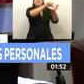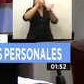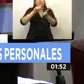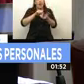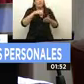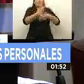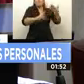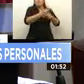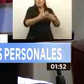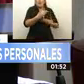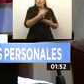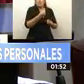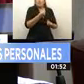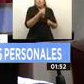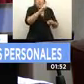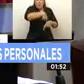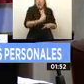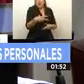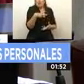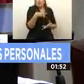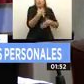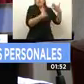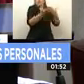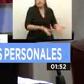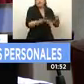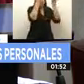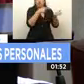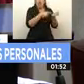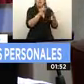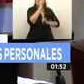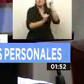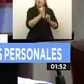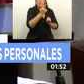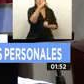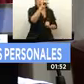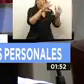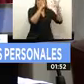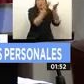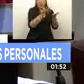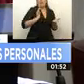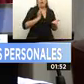naciones que publicó el Banco Mundial en el año